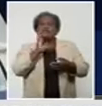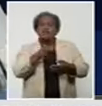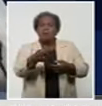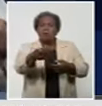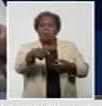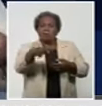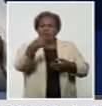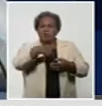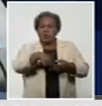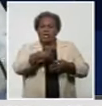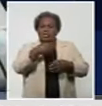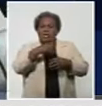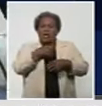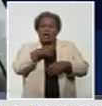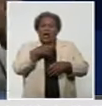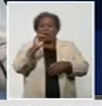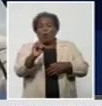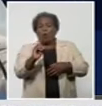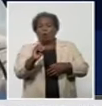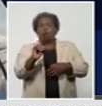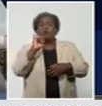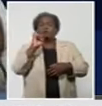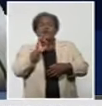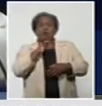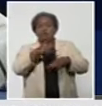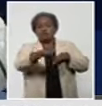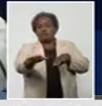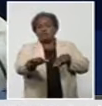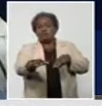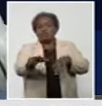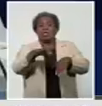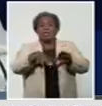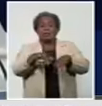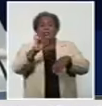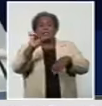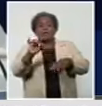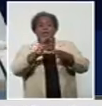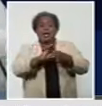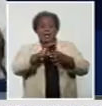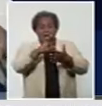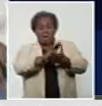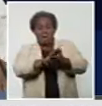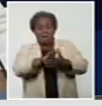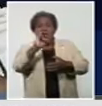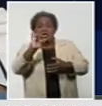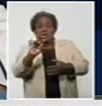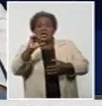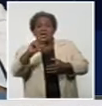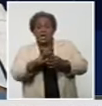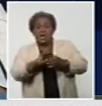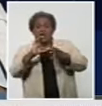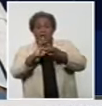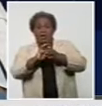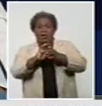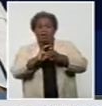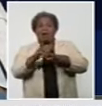ese lugar o una infección tardía, depende del IgM y del IgG, que son anticuerpos que los